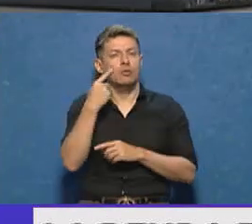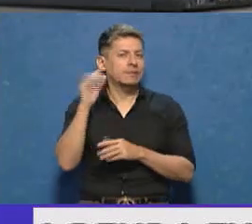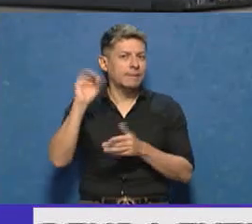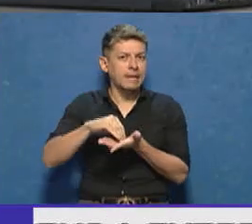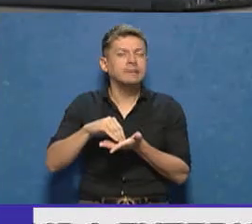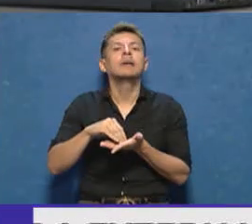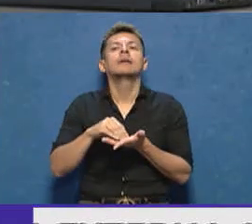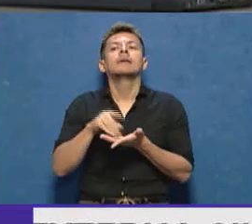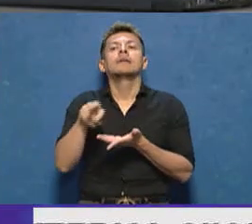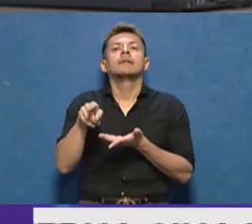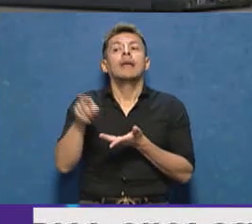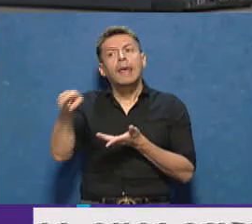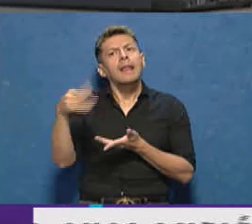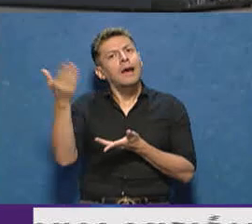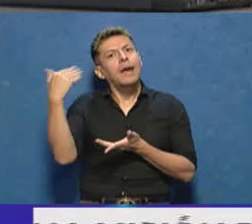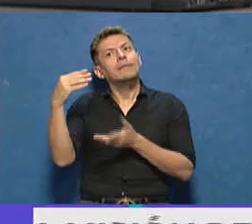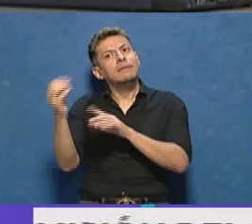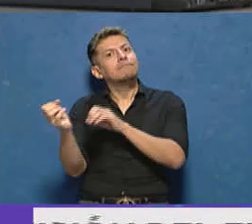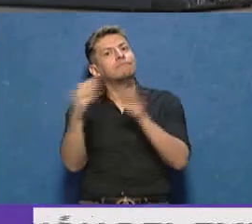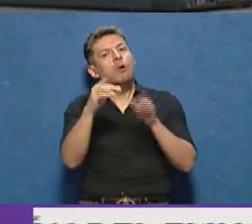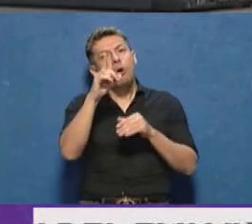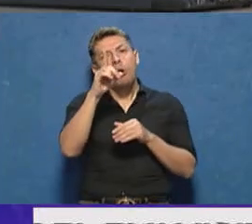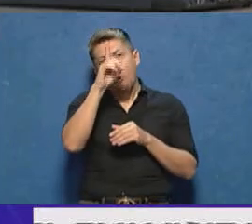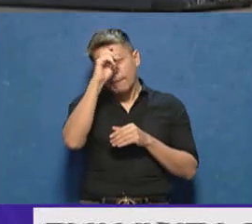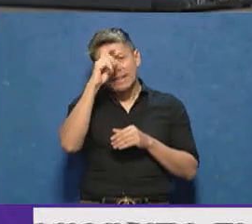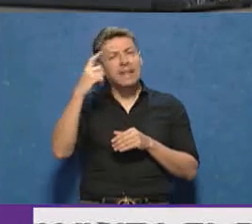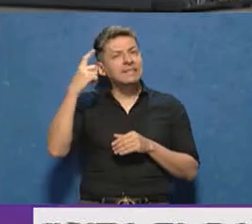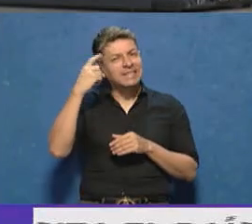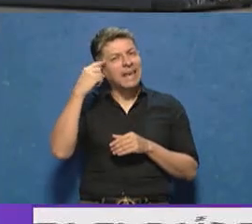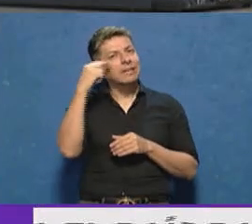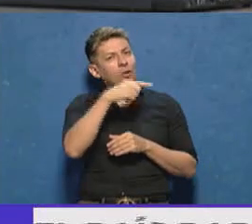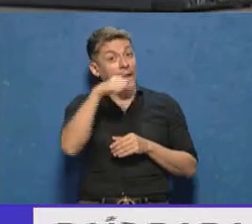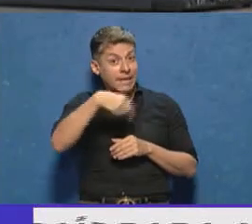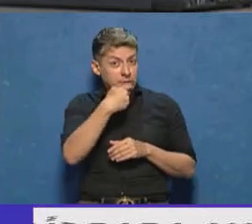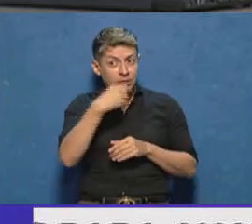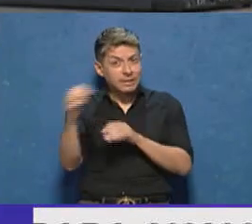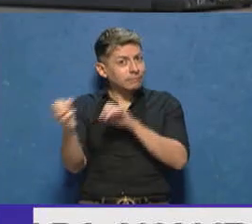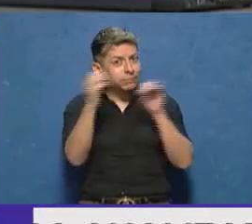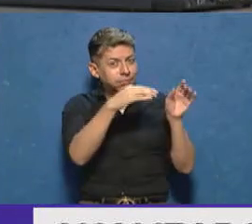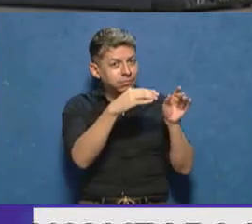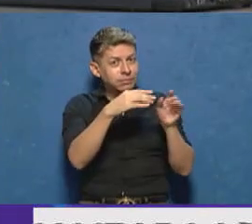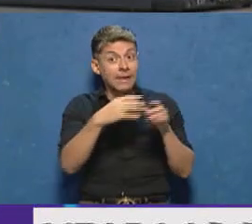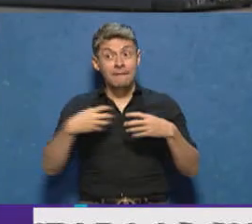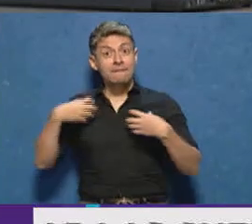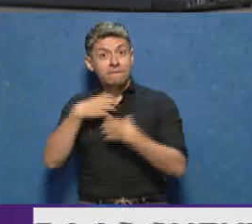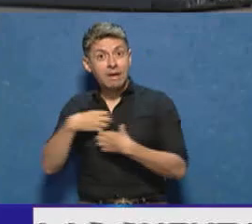fue trasladado a un hospital neuropsiquiátrico de aquí de la provincia justamente cuando lo